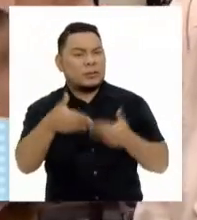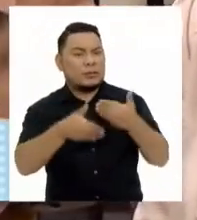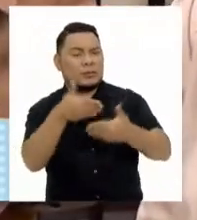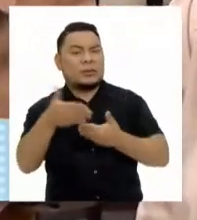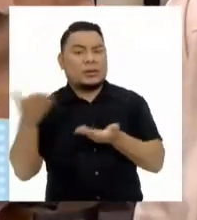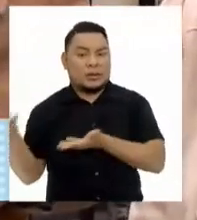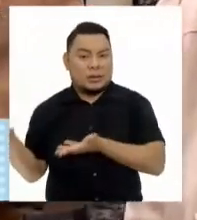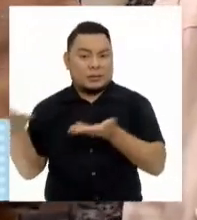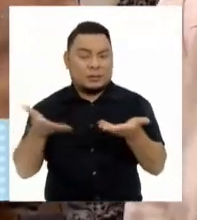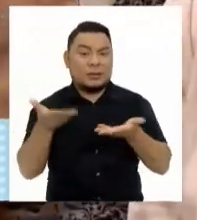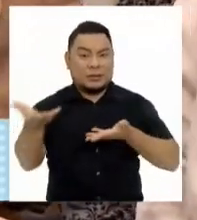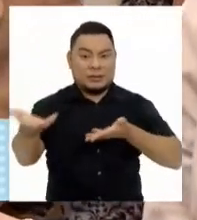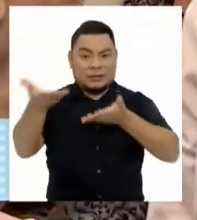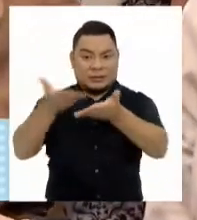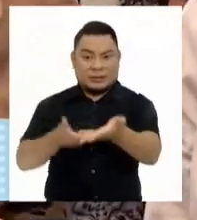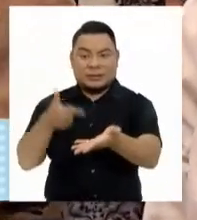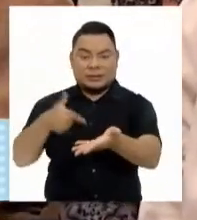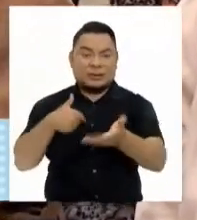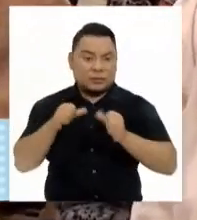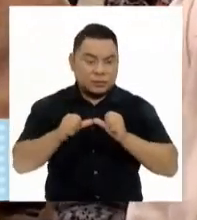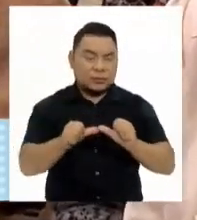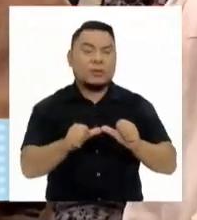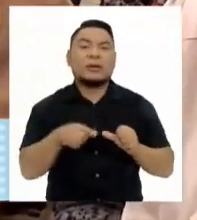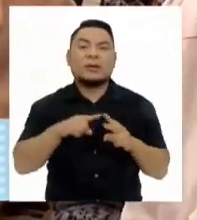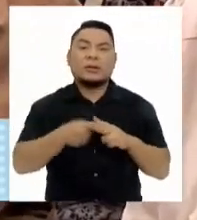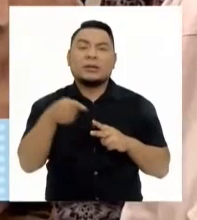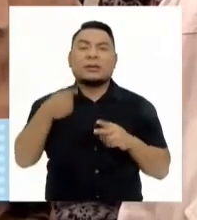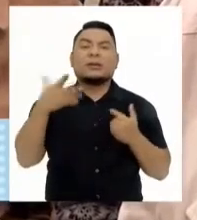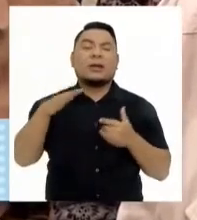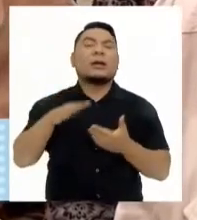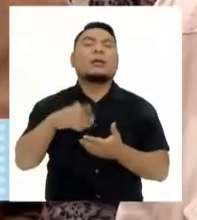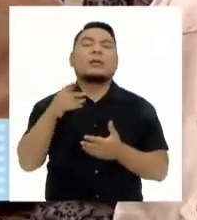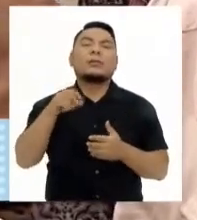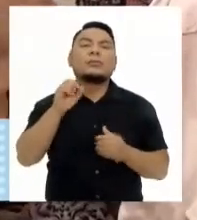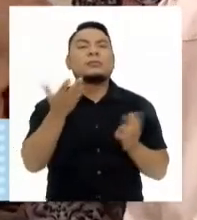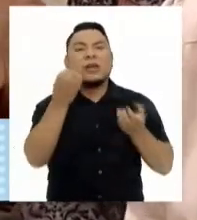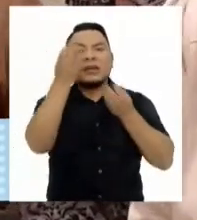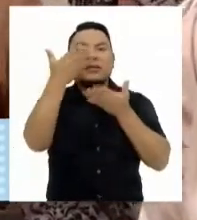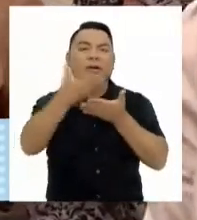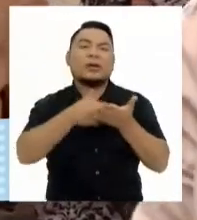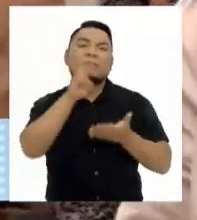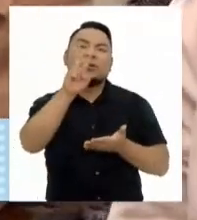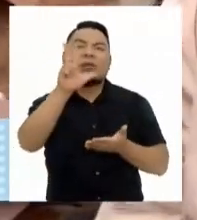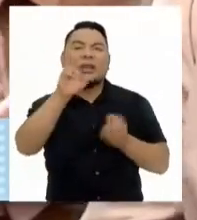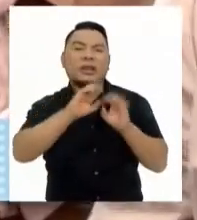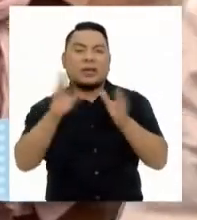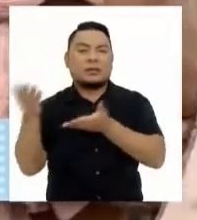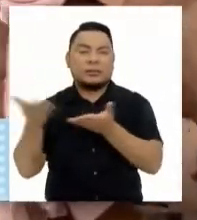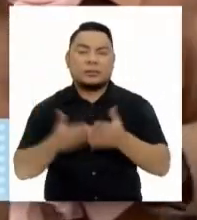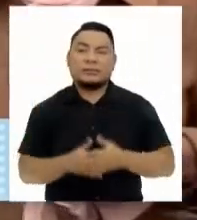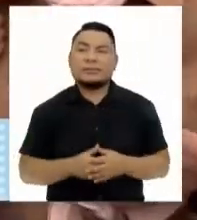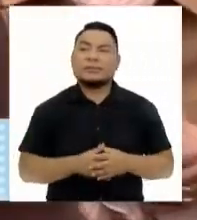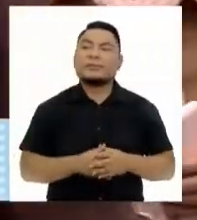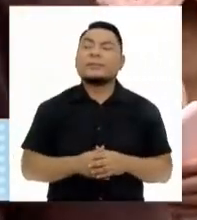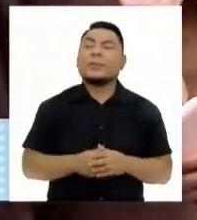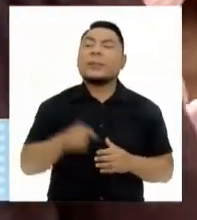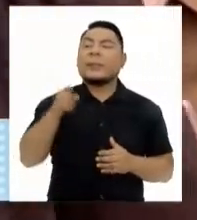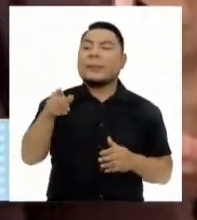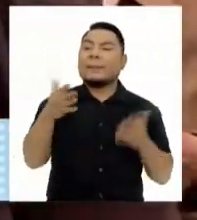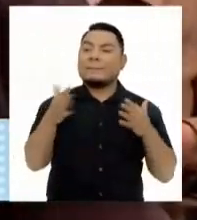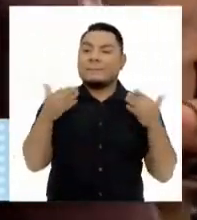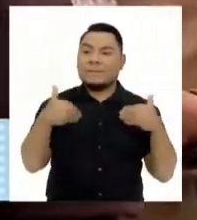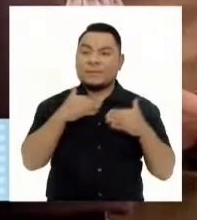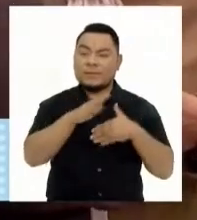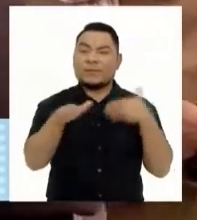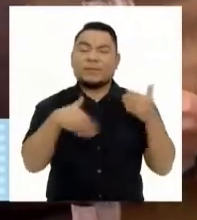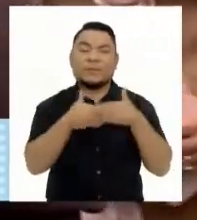de transferencia que recién se inicia nos va a permitir tener estas cifras en los próximos 2-3 días. Doctor, ¿no? Permítame, la meta para este gobierno era tener por lo menos ya